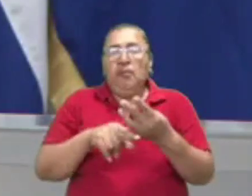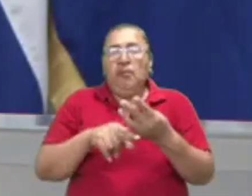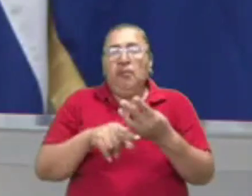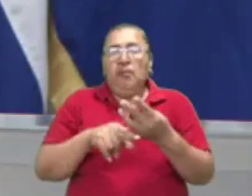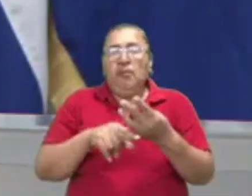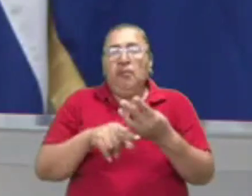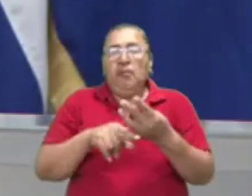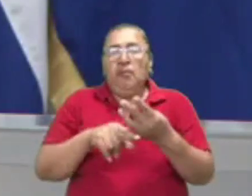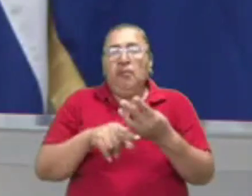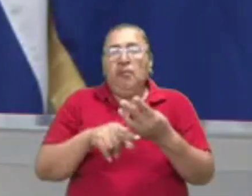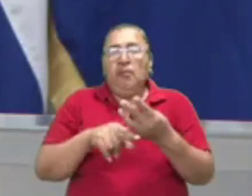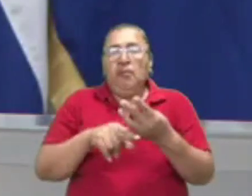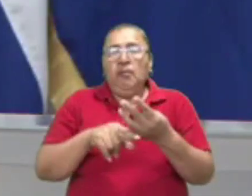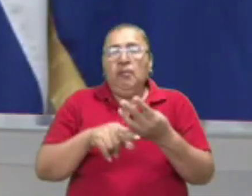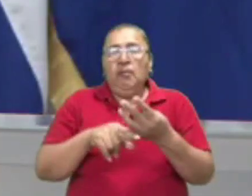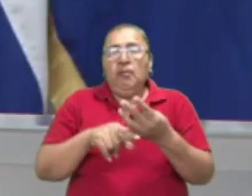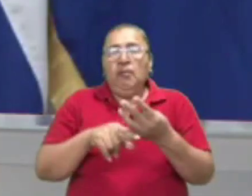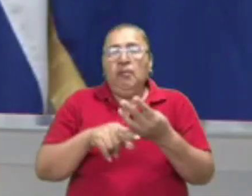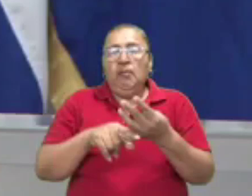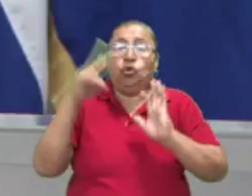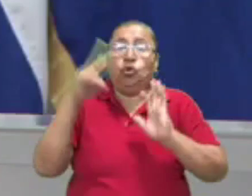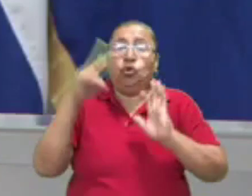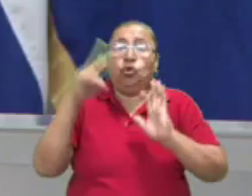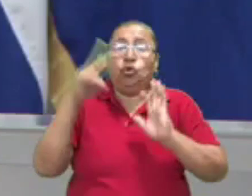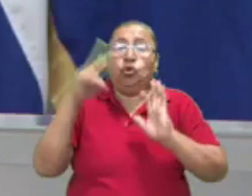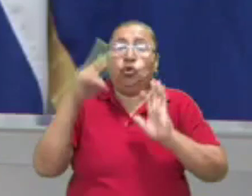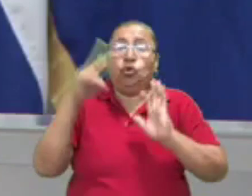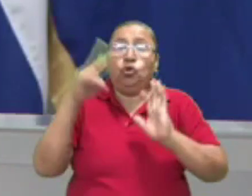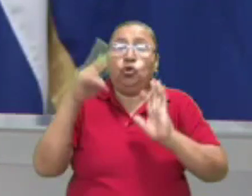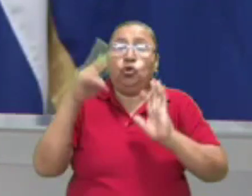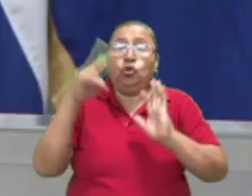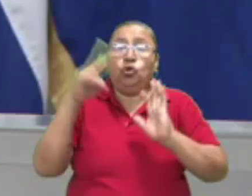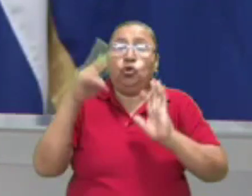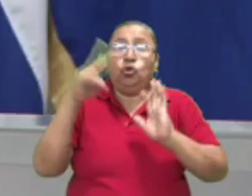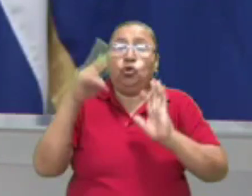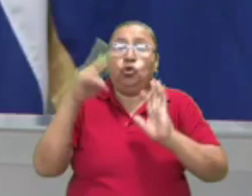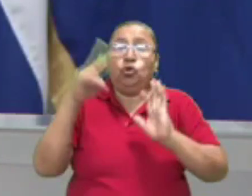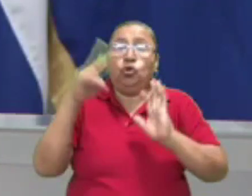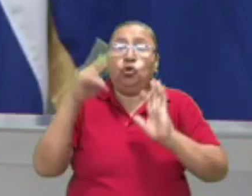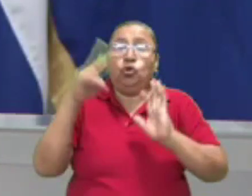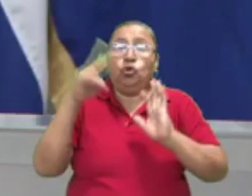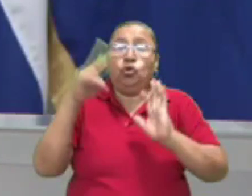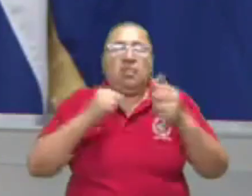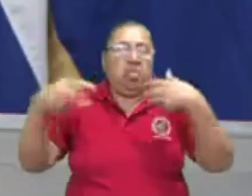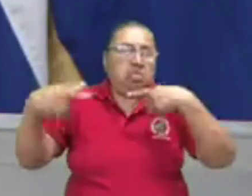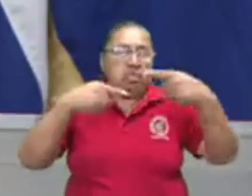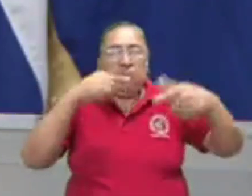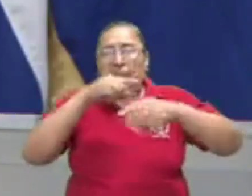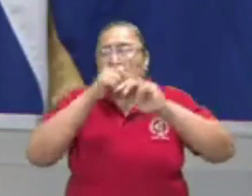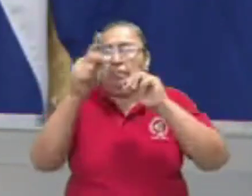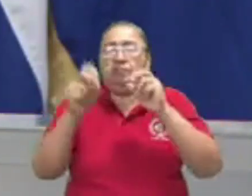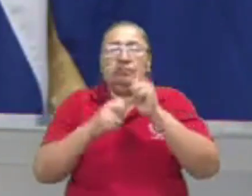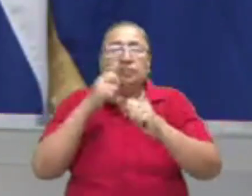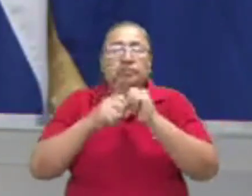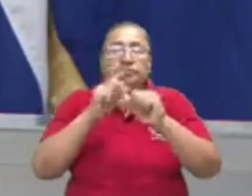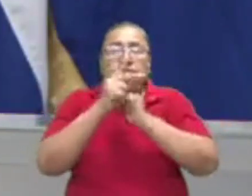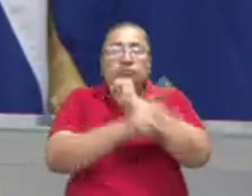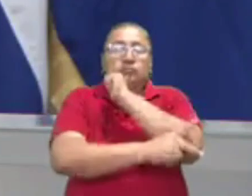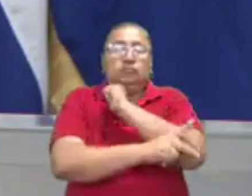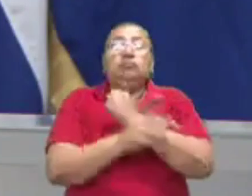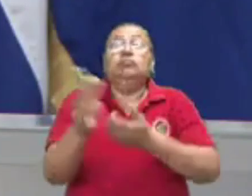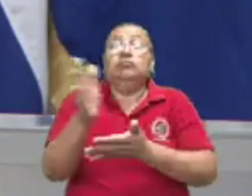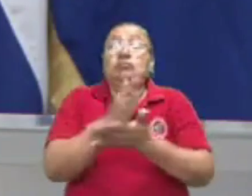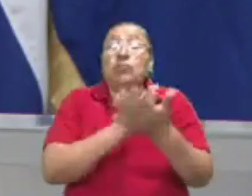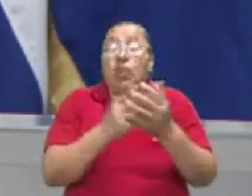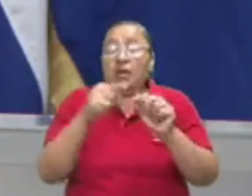actos acontecidos del año 2018 que atentaron contra la paz y estabilidad de la nación,